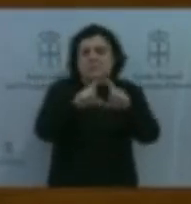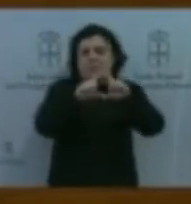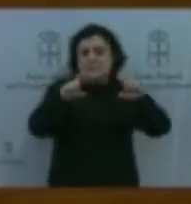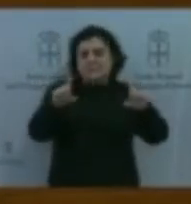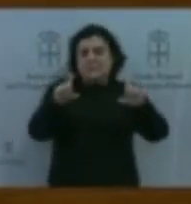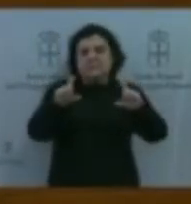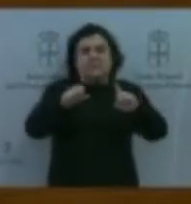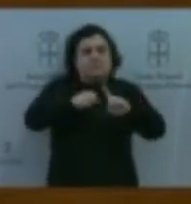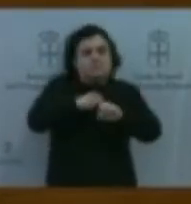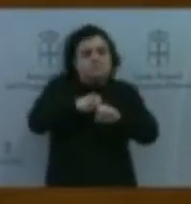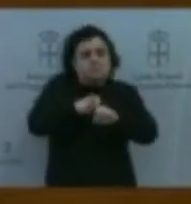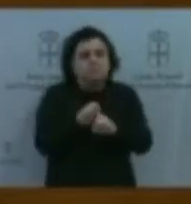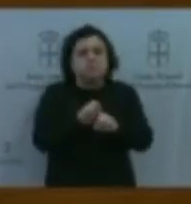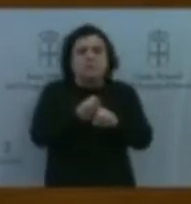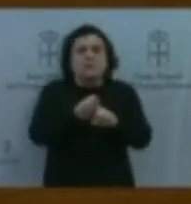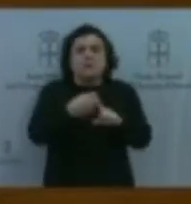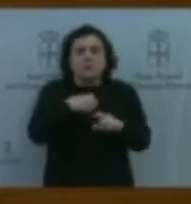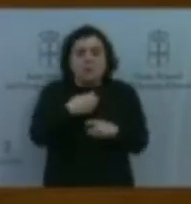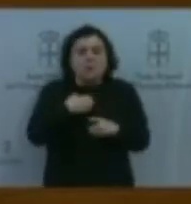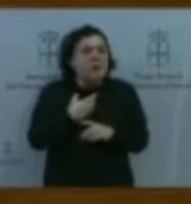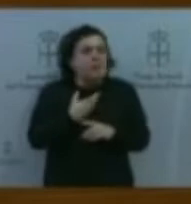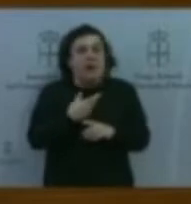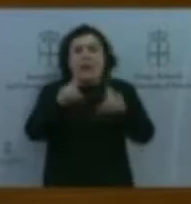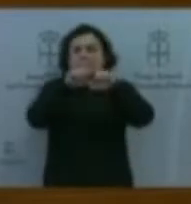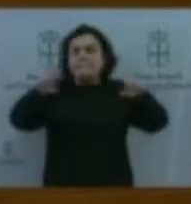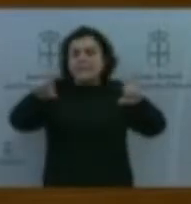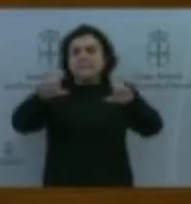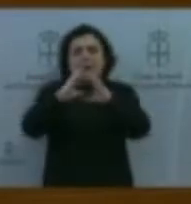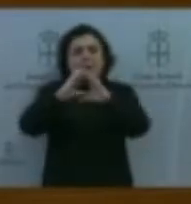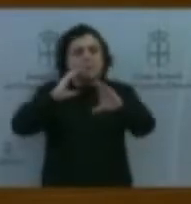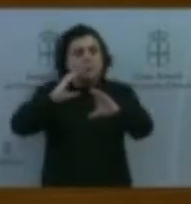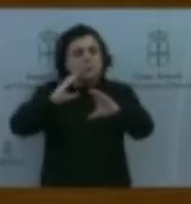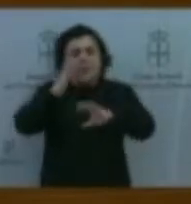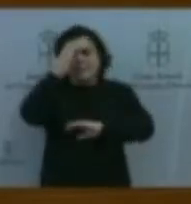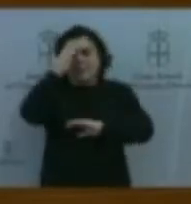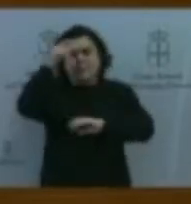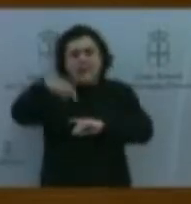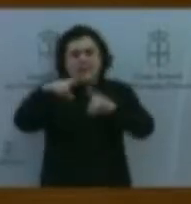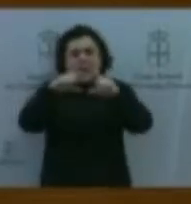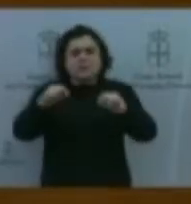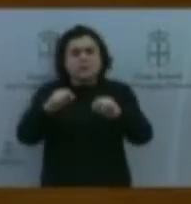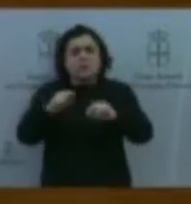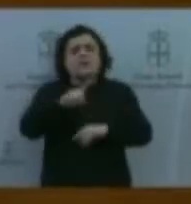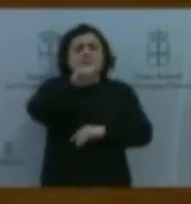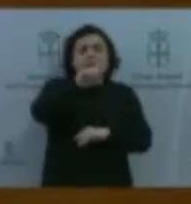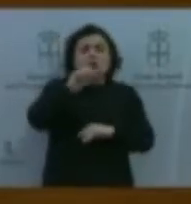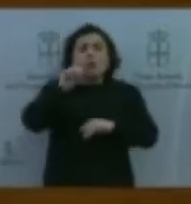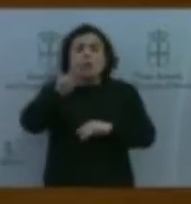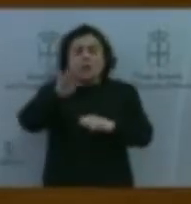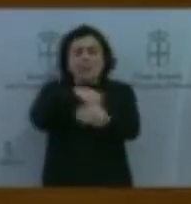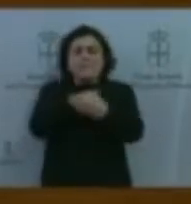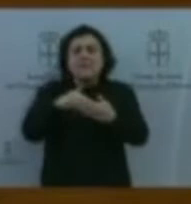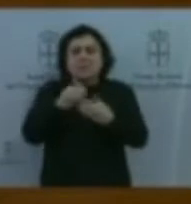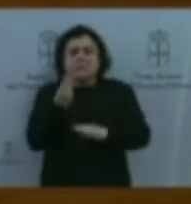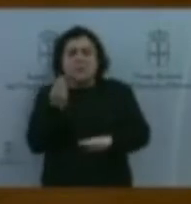principal empresa de autobuses de Asturias, que recibe 112 millones de euros en transferencias desde hace 5 años, desde 2016, porque no